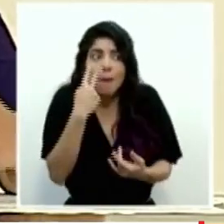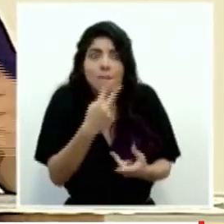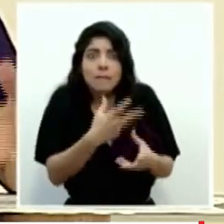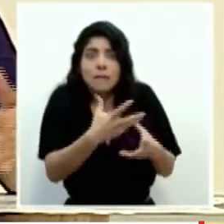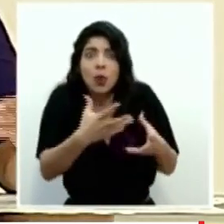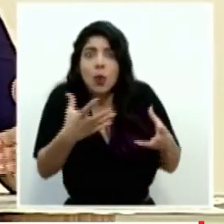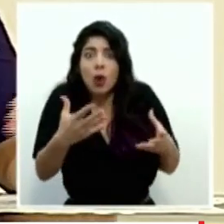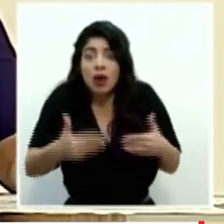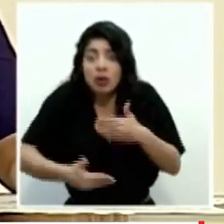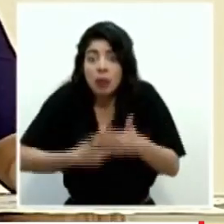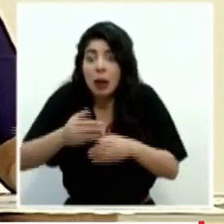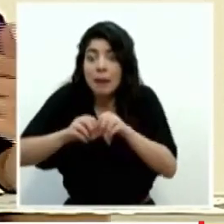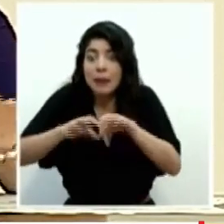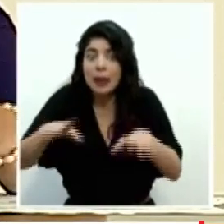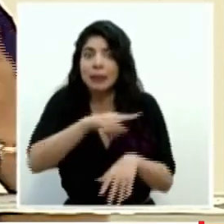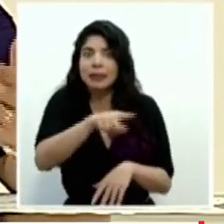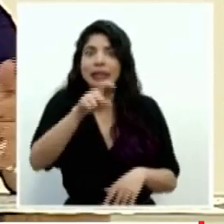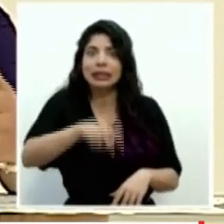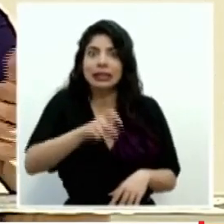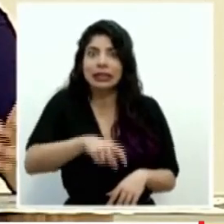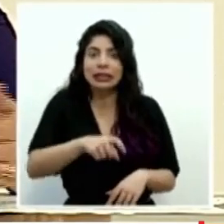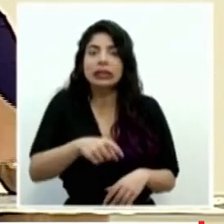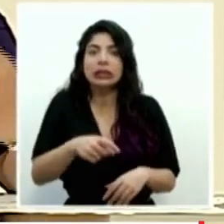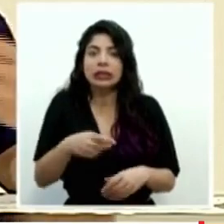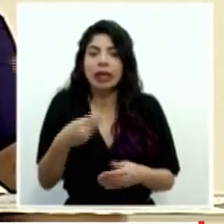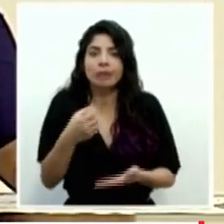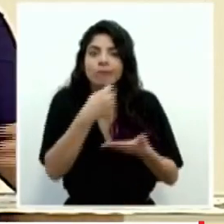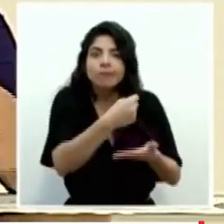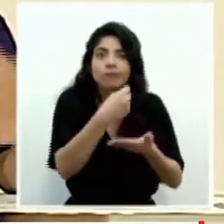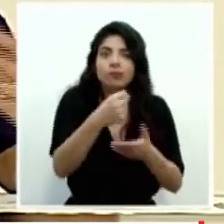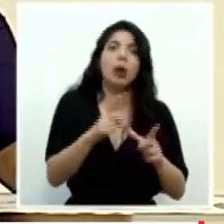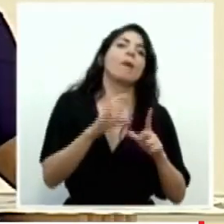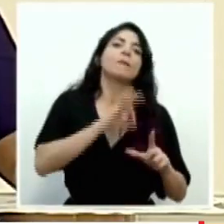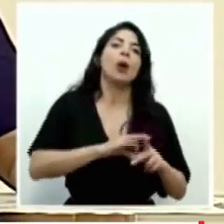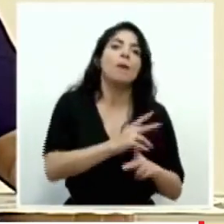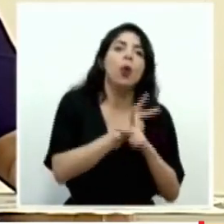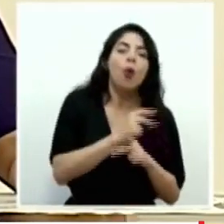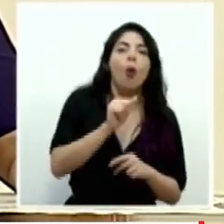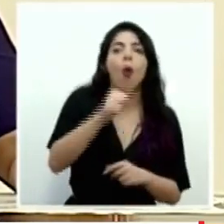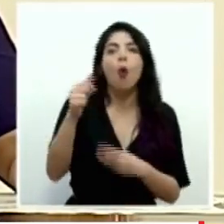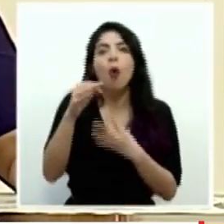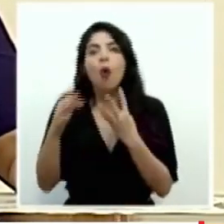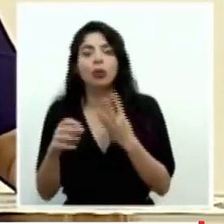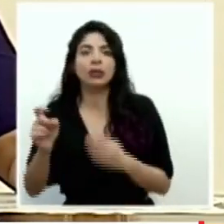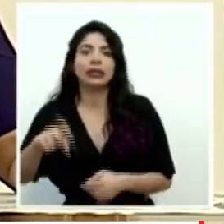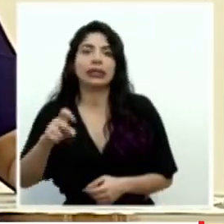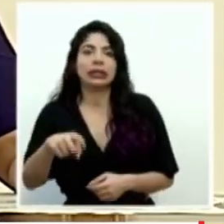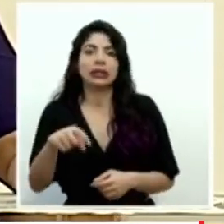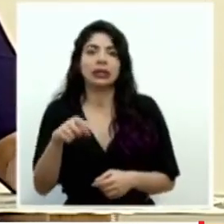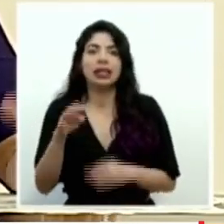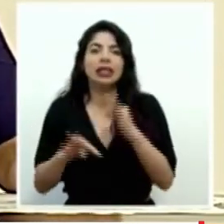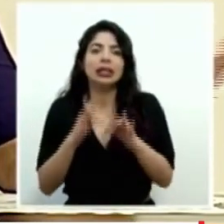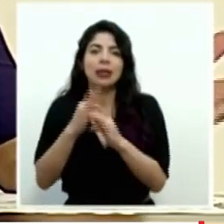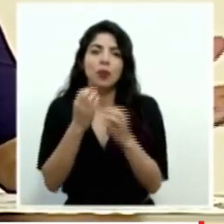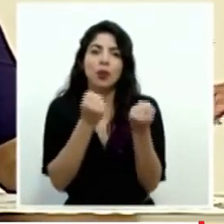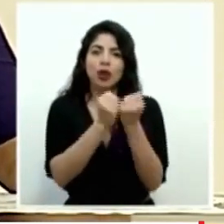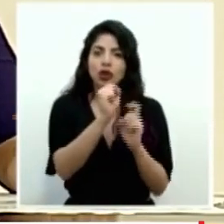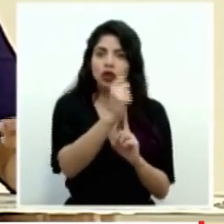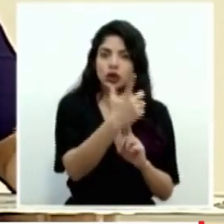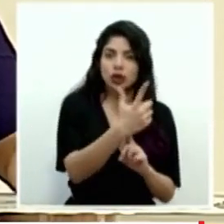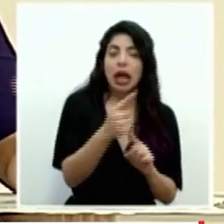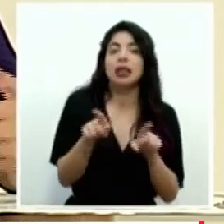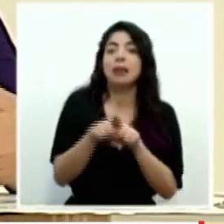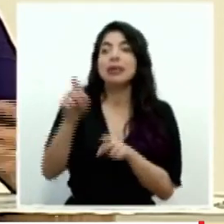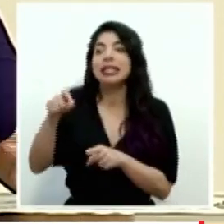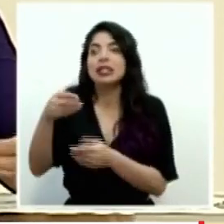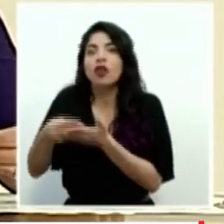observando a medida que va avanzando la pandemia, la necesidad de cubrir mejor con bono proteger o con otras alternativas de índole social, también que tengamos